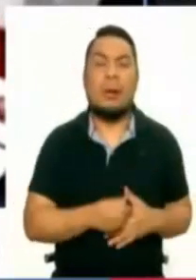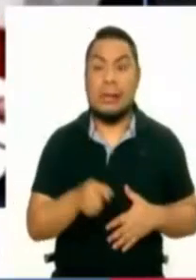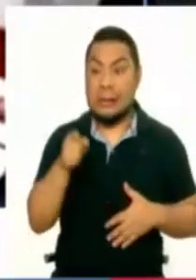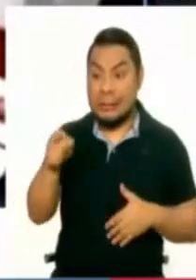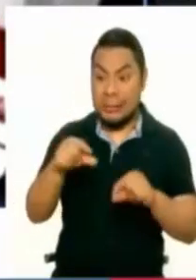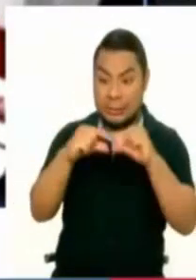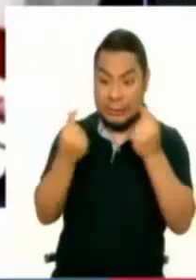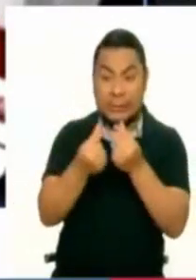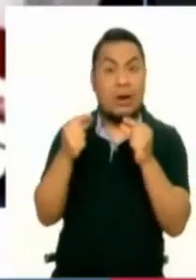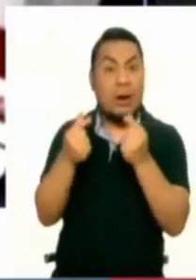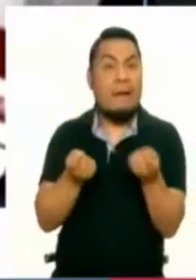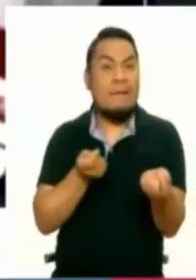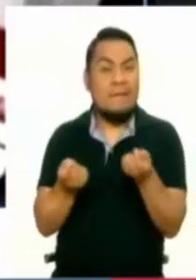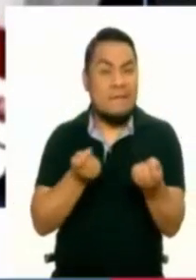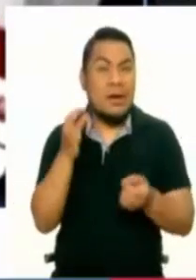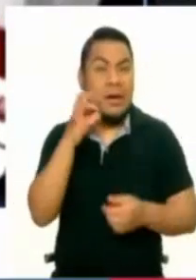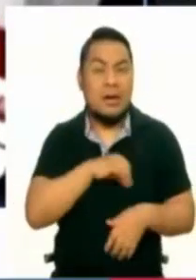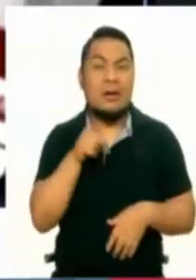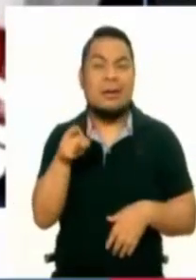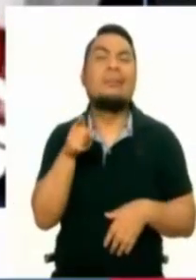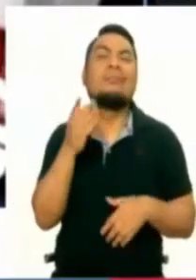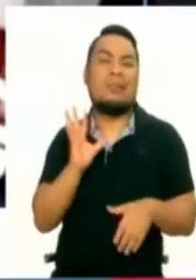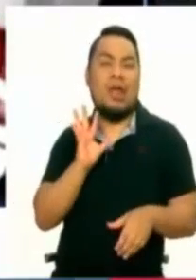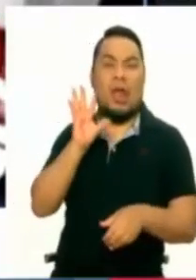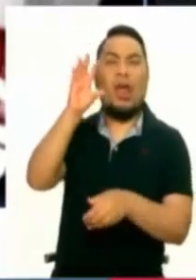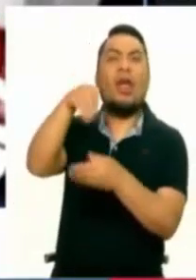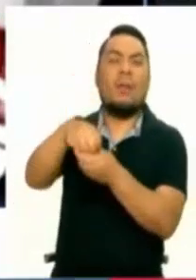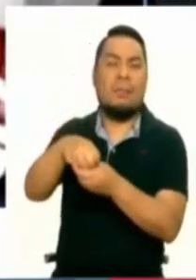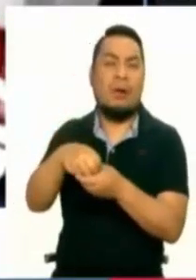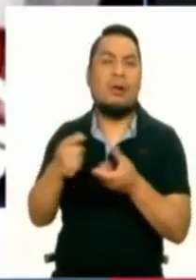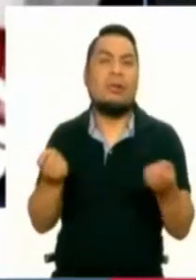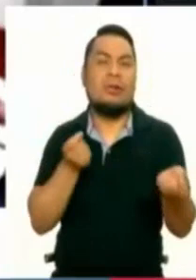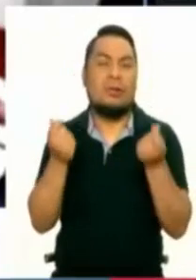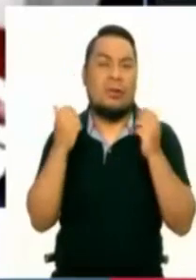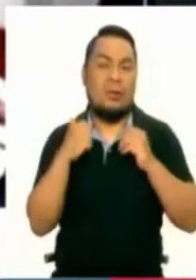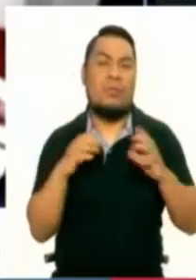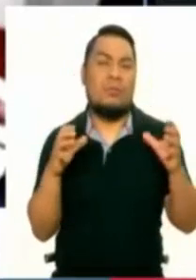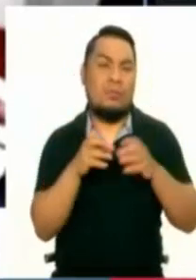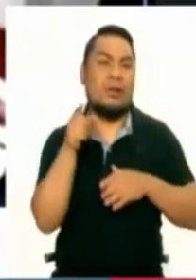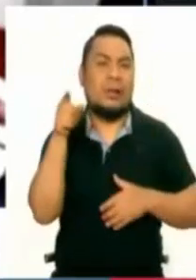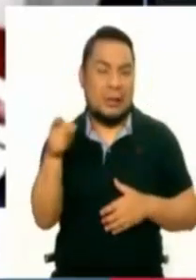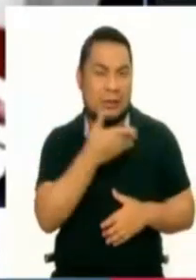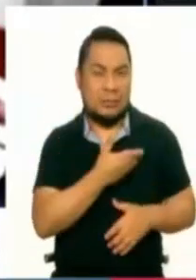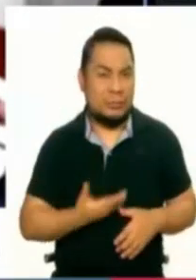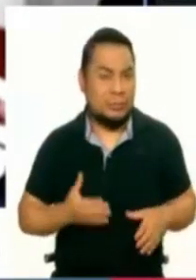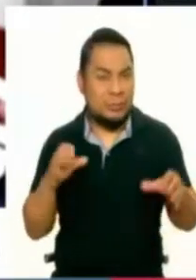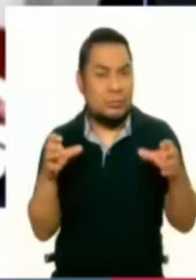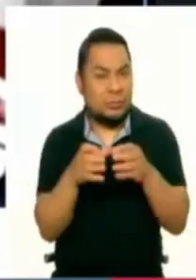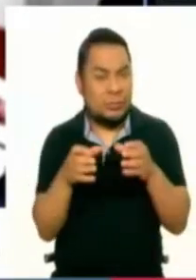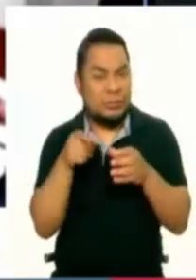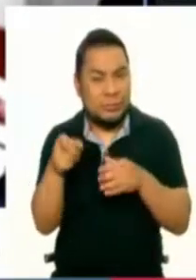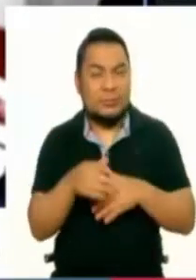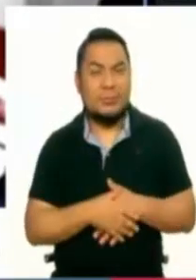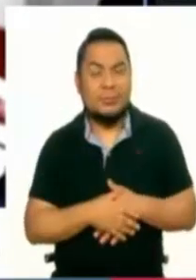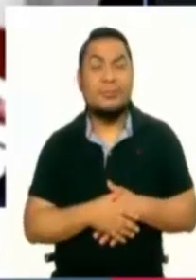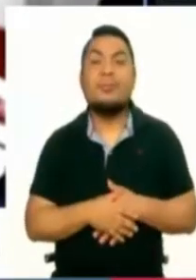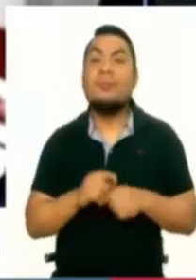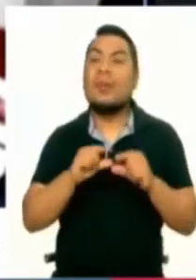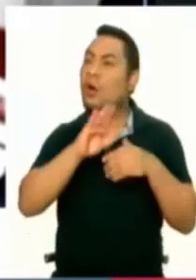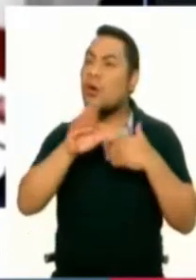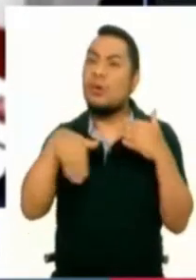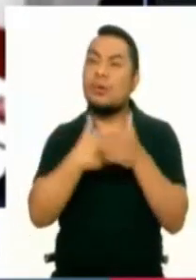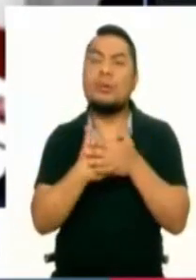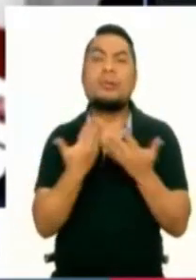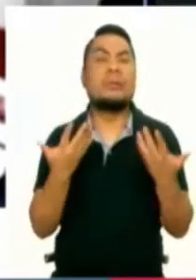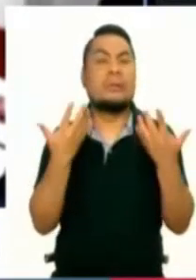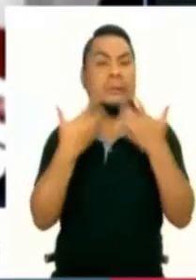encristado, pues, señor, en las más altas esferas del poder, destinado criminológicamente al copamiento del poder, a los lobbies ilícitos y